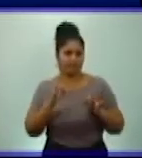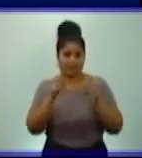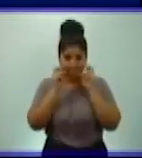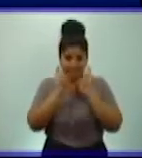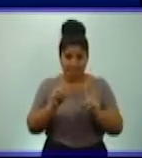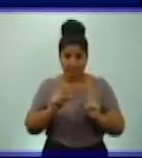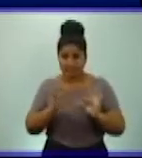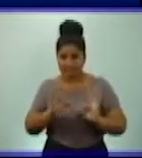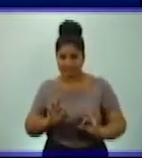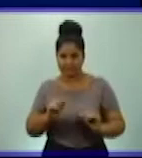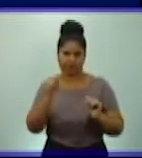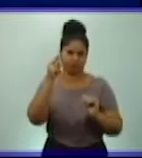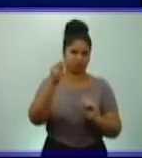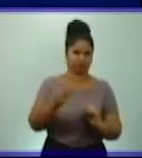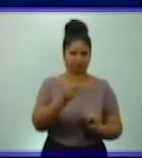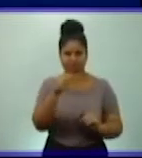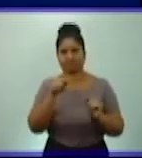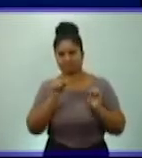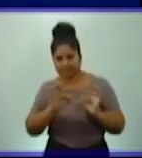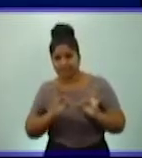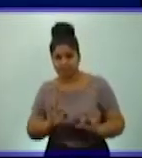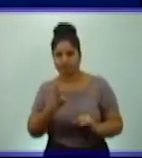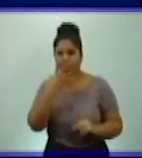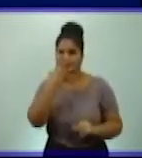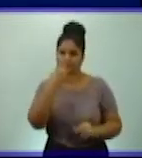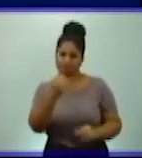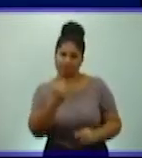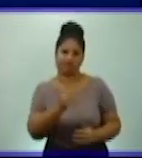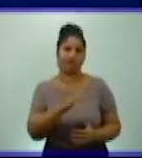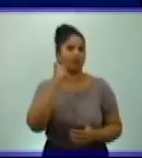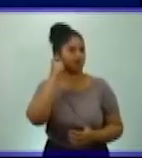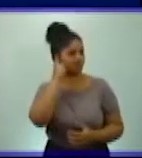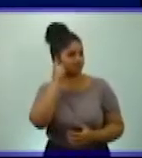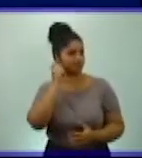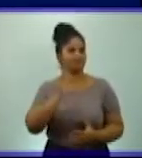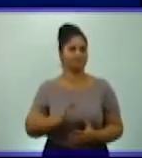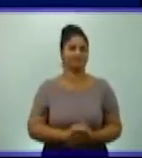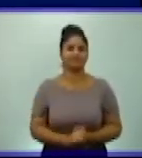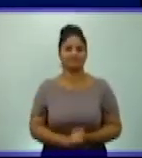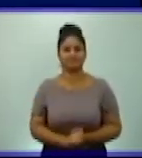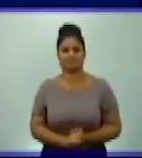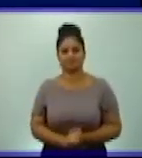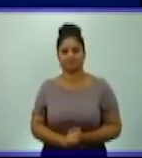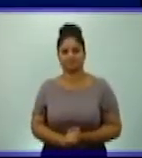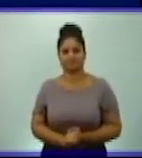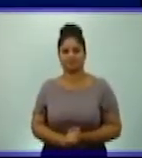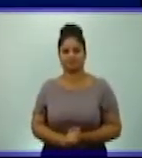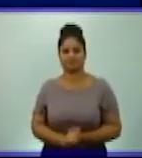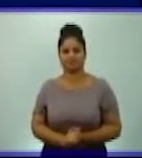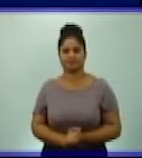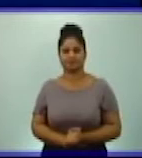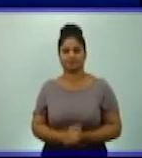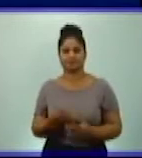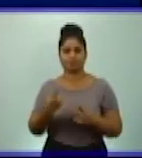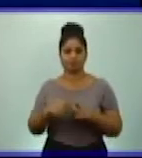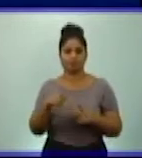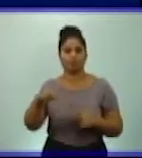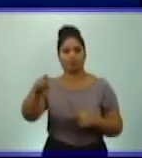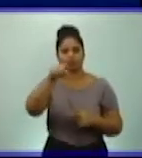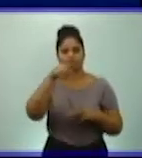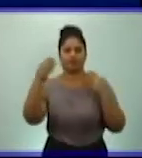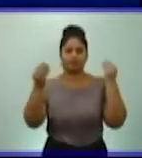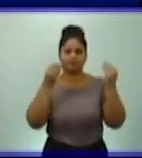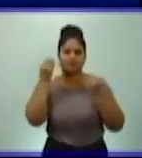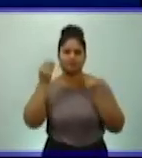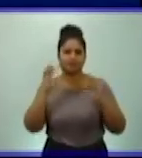está totalmente convencido. Ahora bien, ustedes van a expresar con sus palabras la fuerza